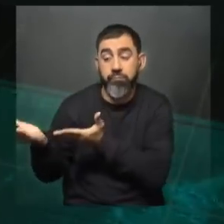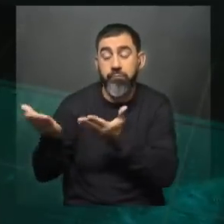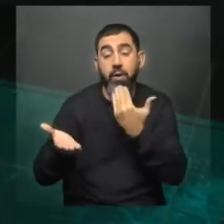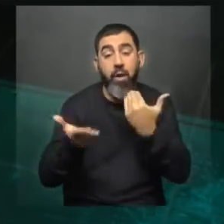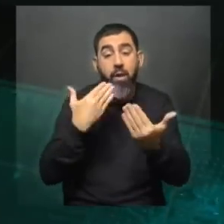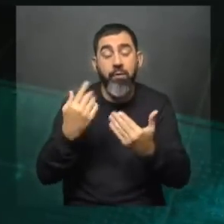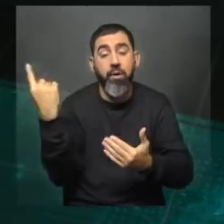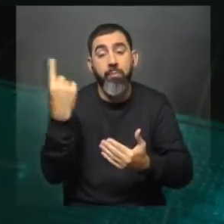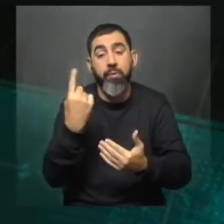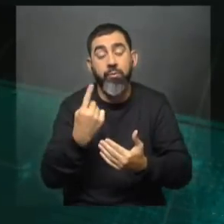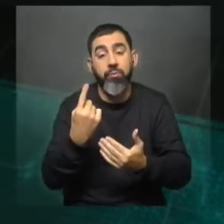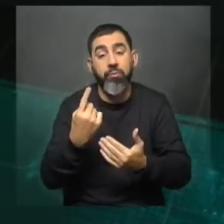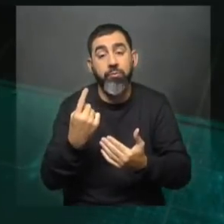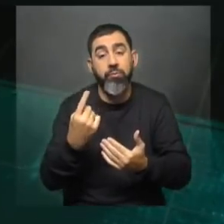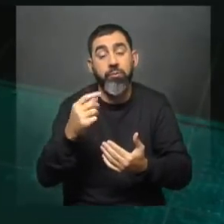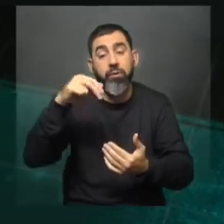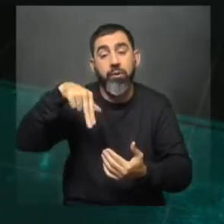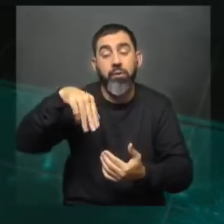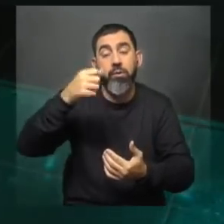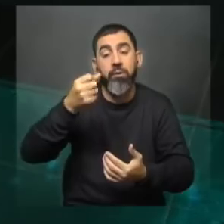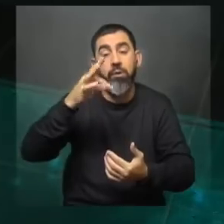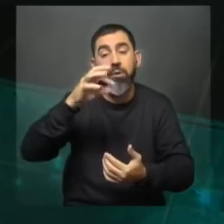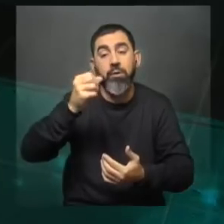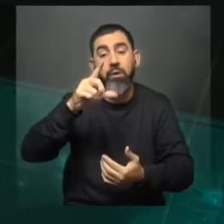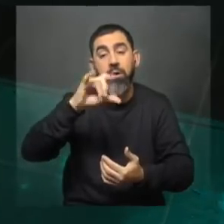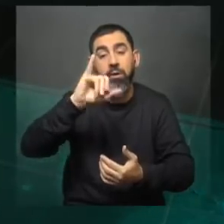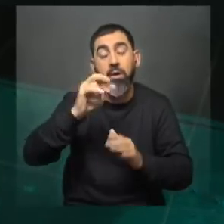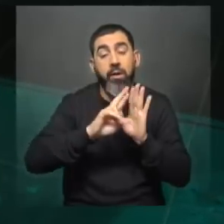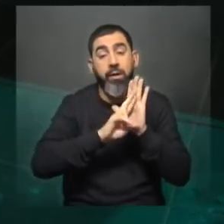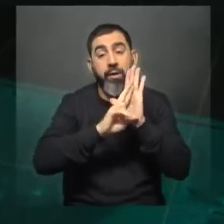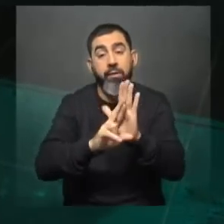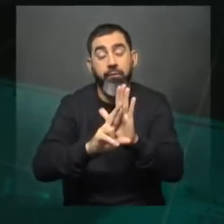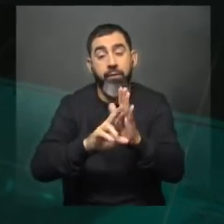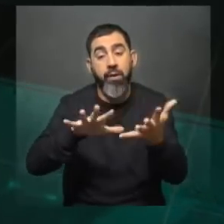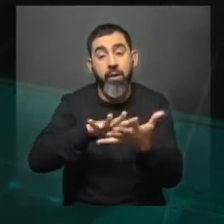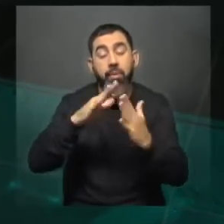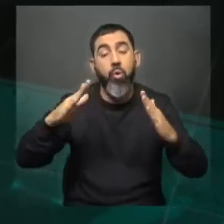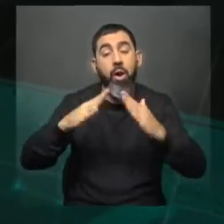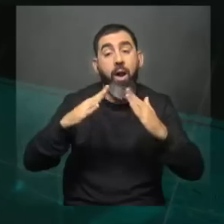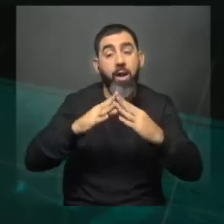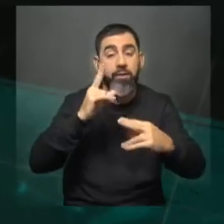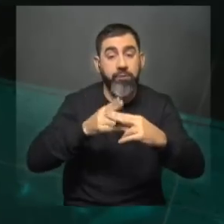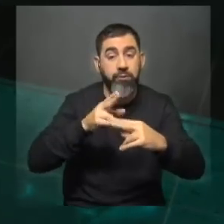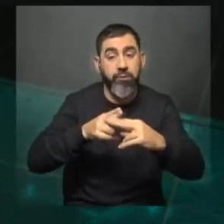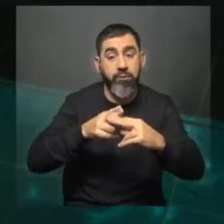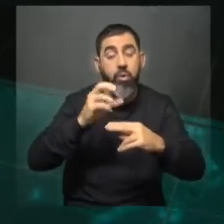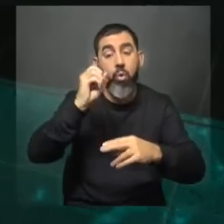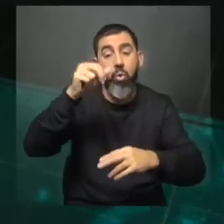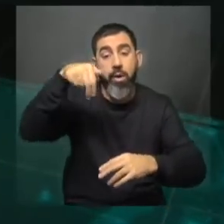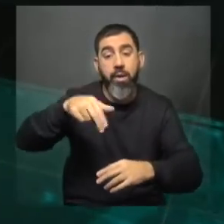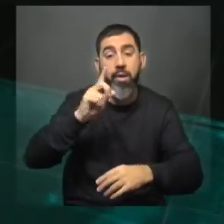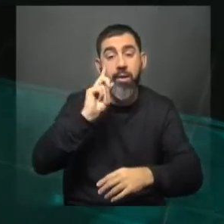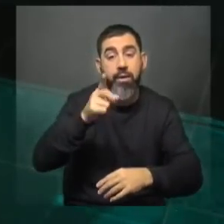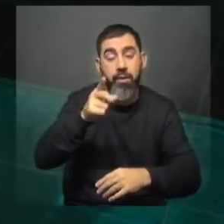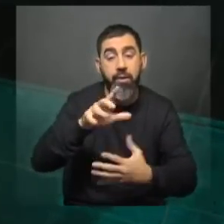hablando en minutos nada más tras la pausa con Natalia cámara que es una de las referentes del espacio la casa esta ong además